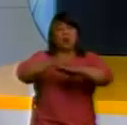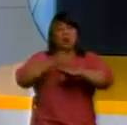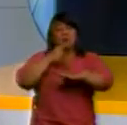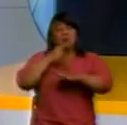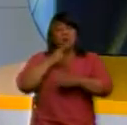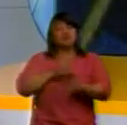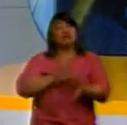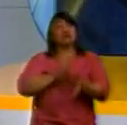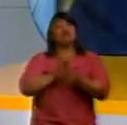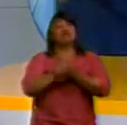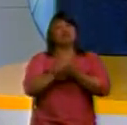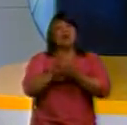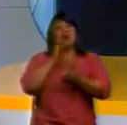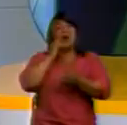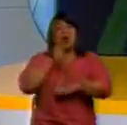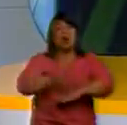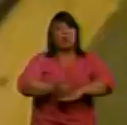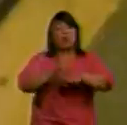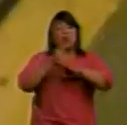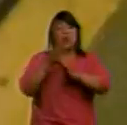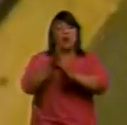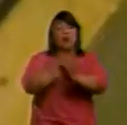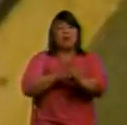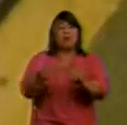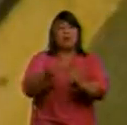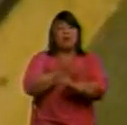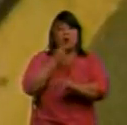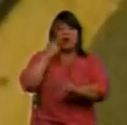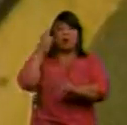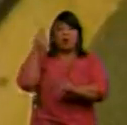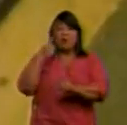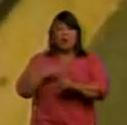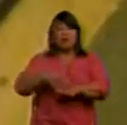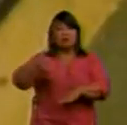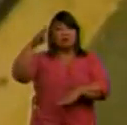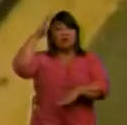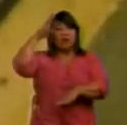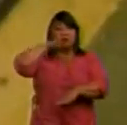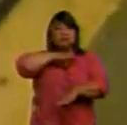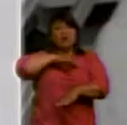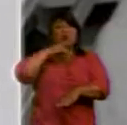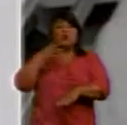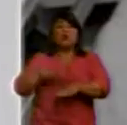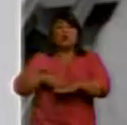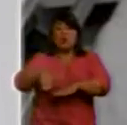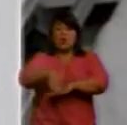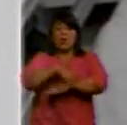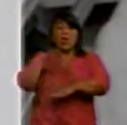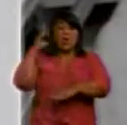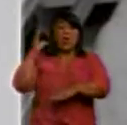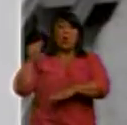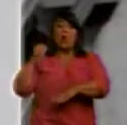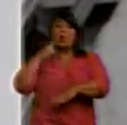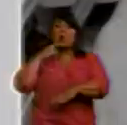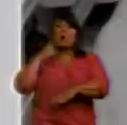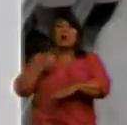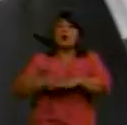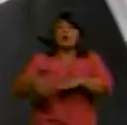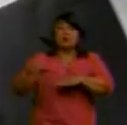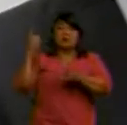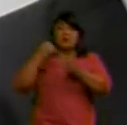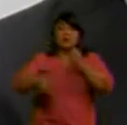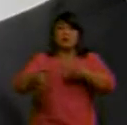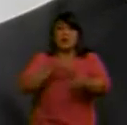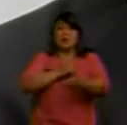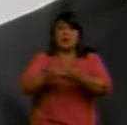a los uniformados agredidos. El atropello de un vigilante de tránsito en Cuenca el fin de semana provoca reacciones del